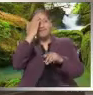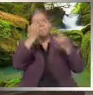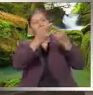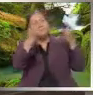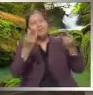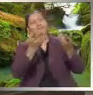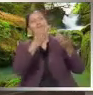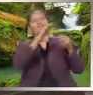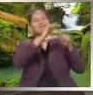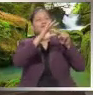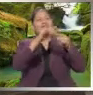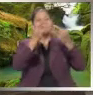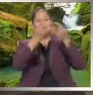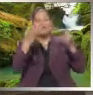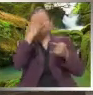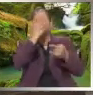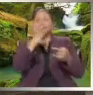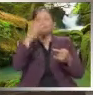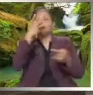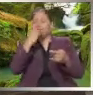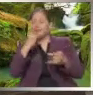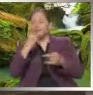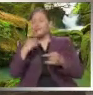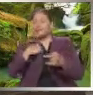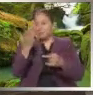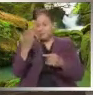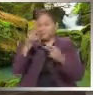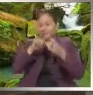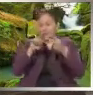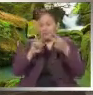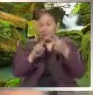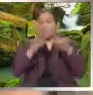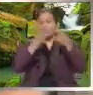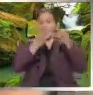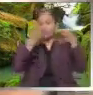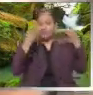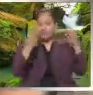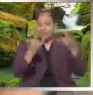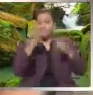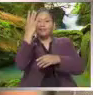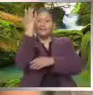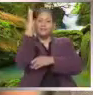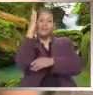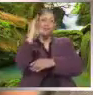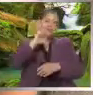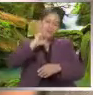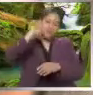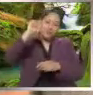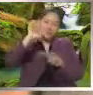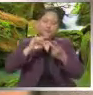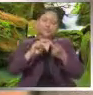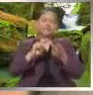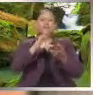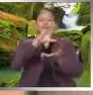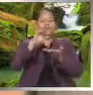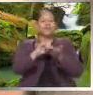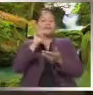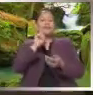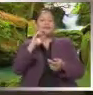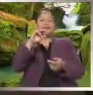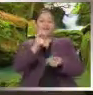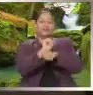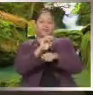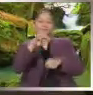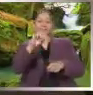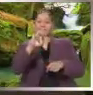recorrerlo con todas estas historias maravillosas. Y yo te voy a pedir nada más dos cosas. Dime. La historia del árbol de los ahorcados. Muy bien. Y la boda de María Félix. No se me va a